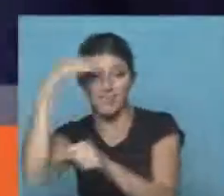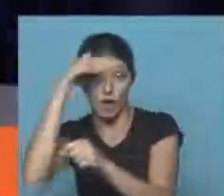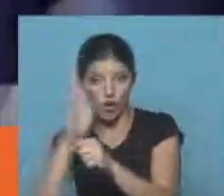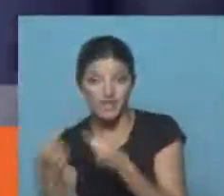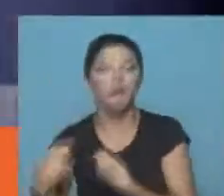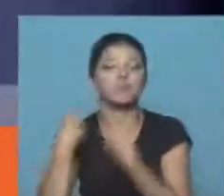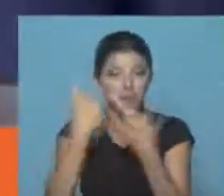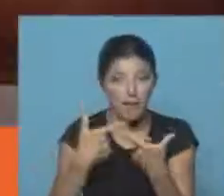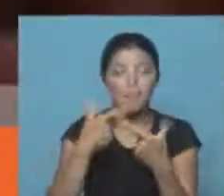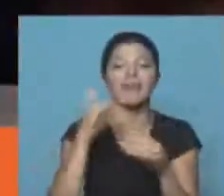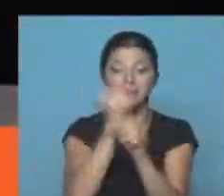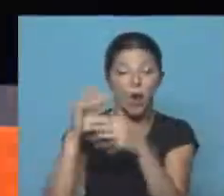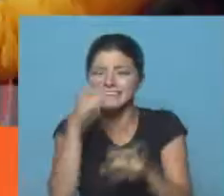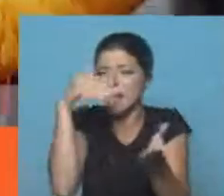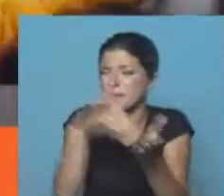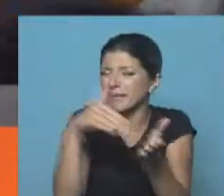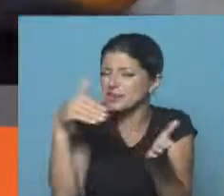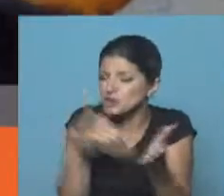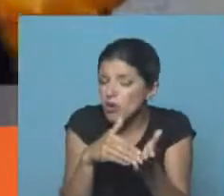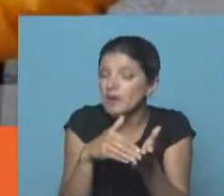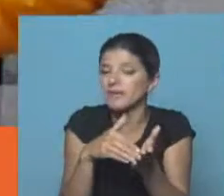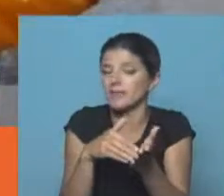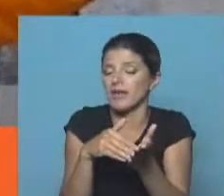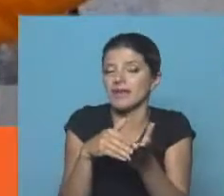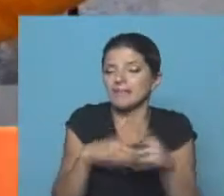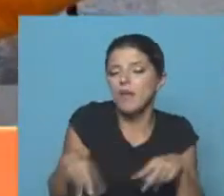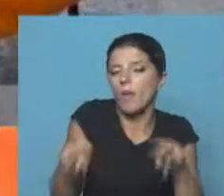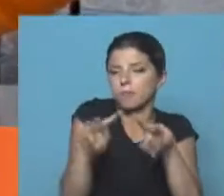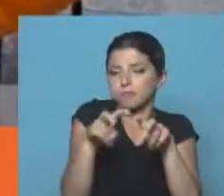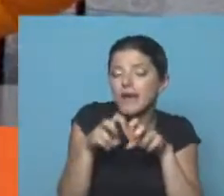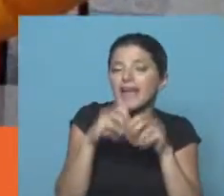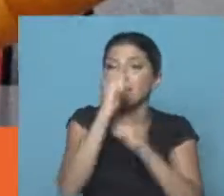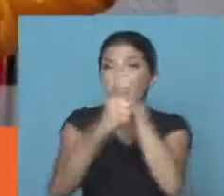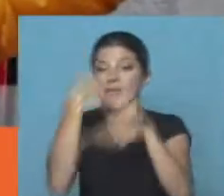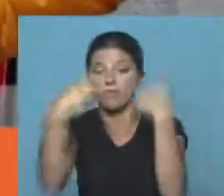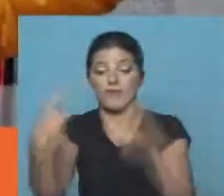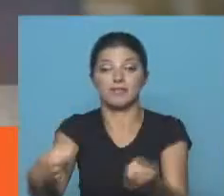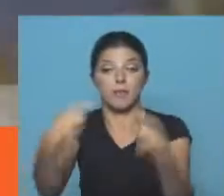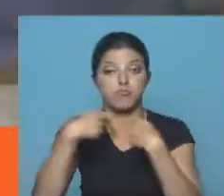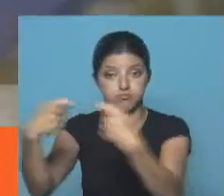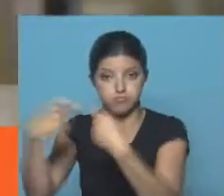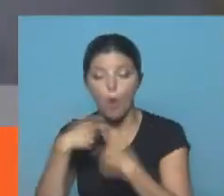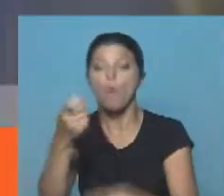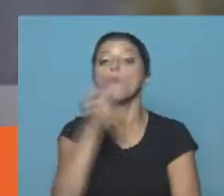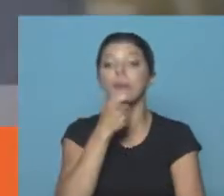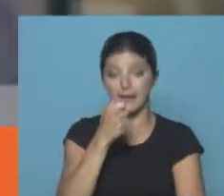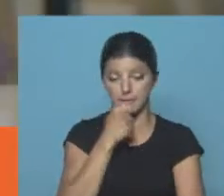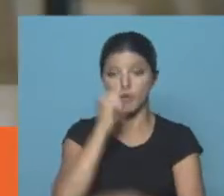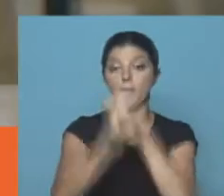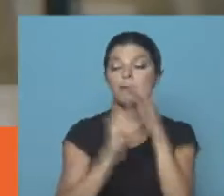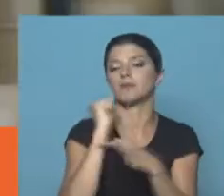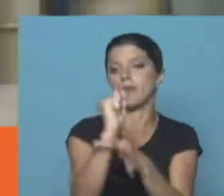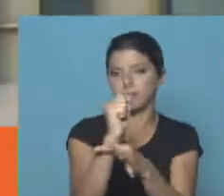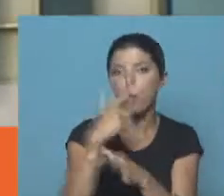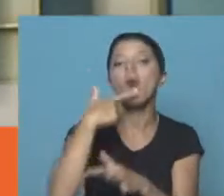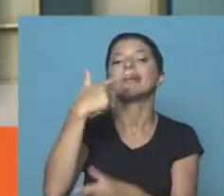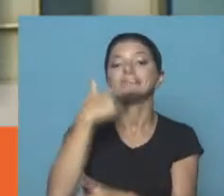la oposición no se la acepta por ahora. Quieren someterla a juicio político. Se está complicando la situación.